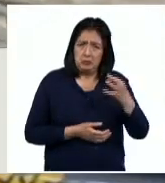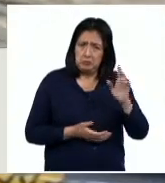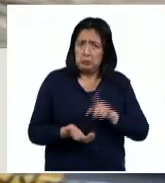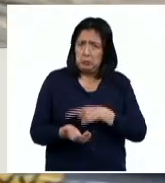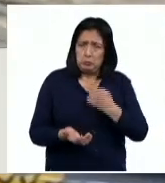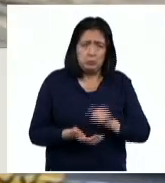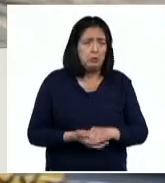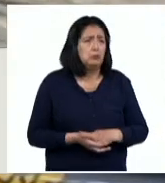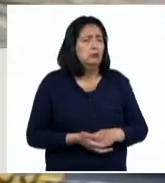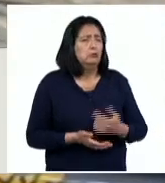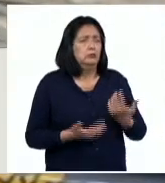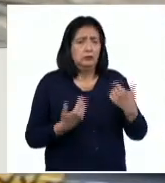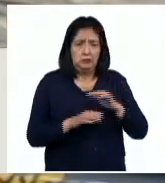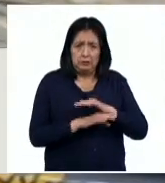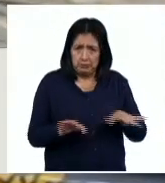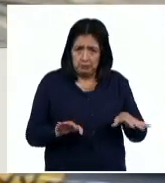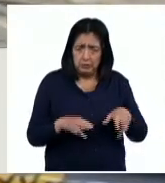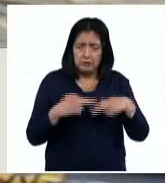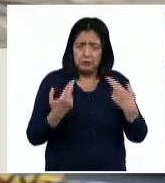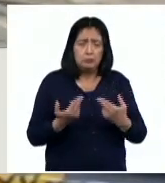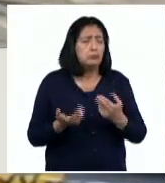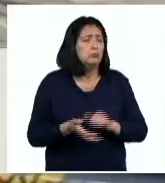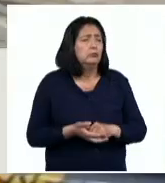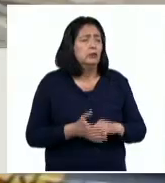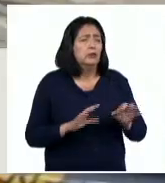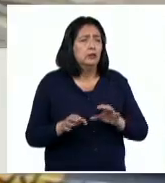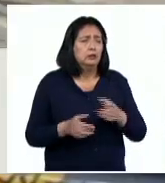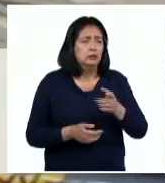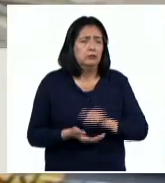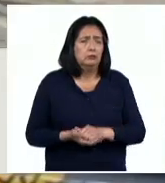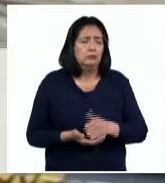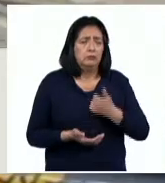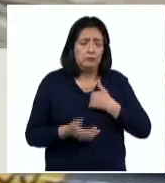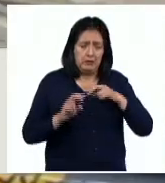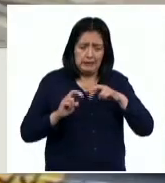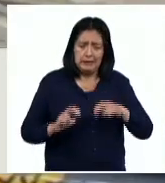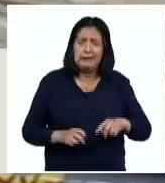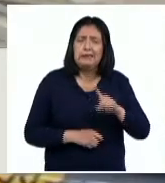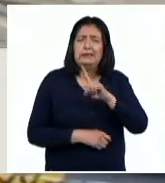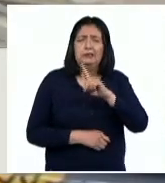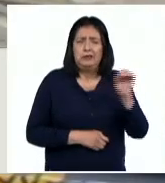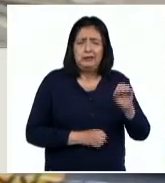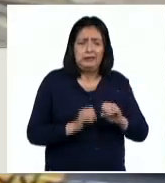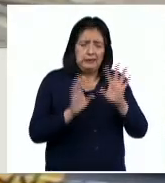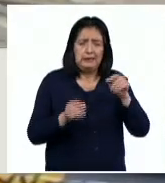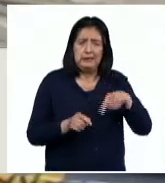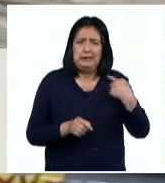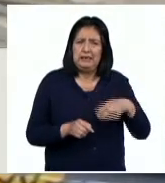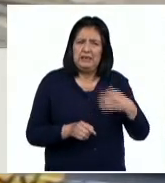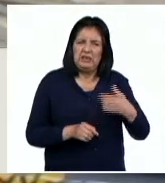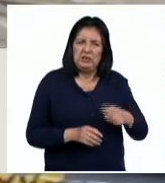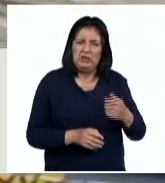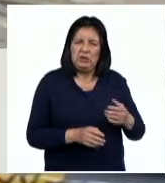acostumbrado, concluyendo el Consejo de Ministros, haremos nuestro propio balance, los 100 días de este combate